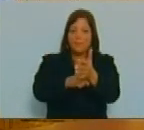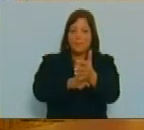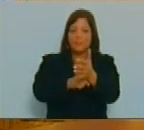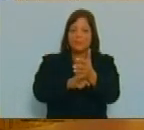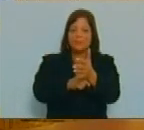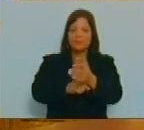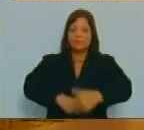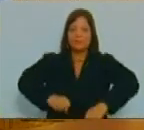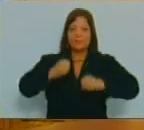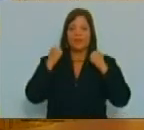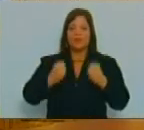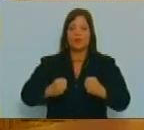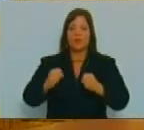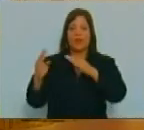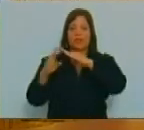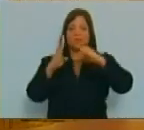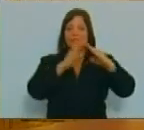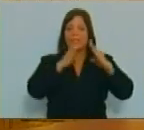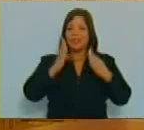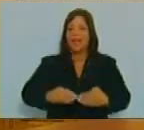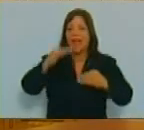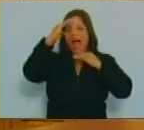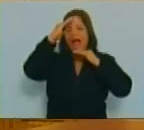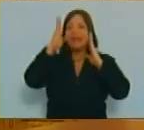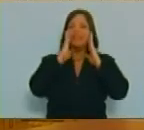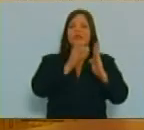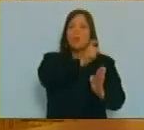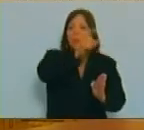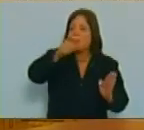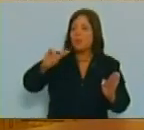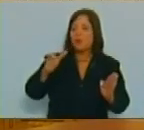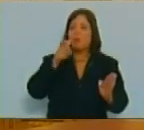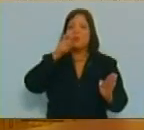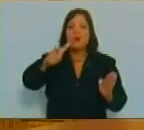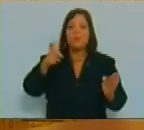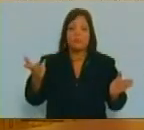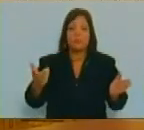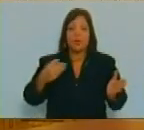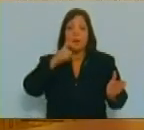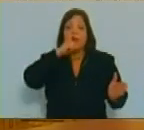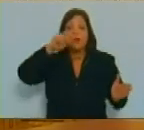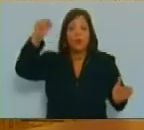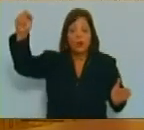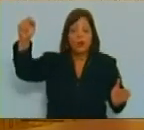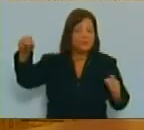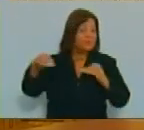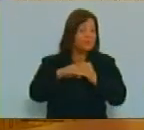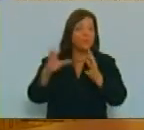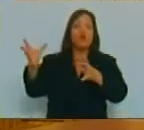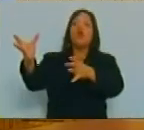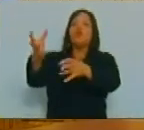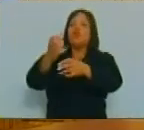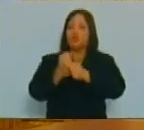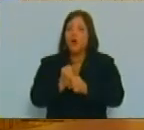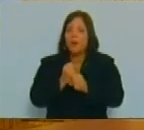de seguridad ciudadana para la atención del pueblo presidente nicolás maduro tomo